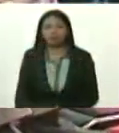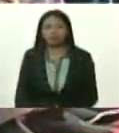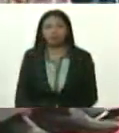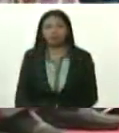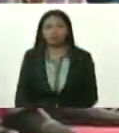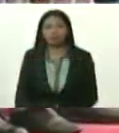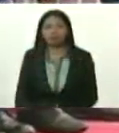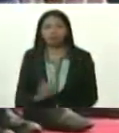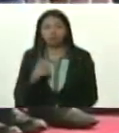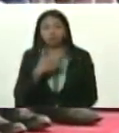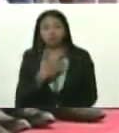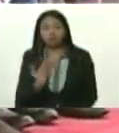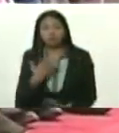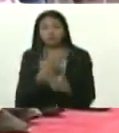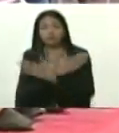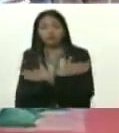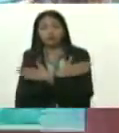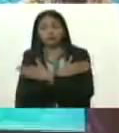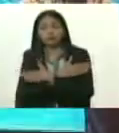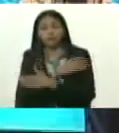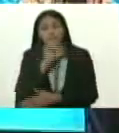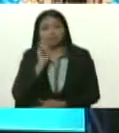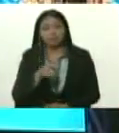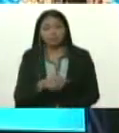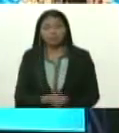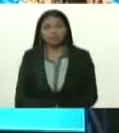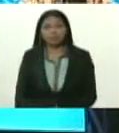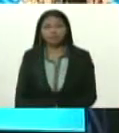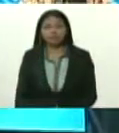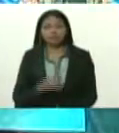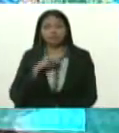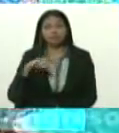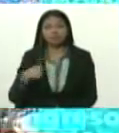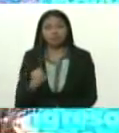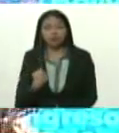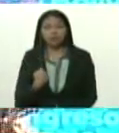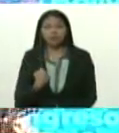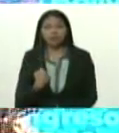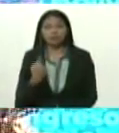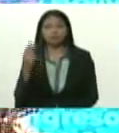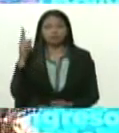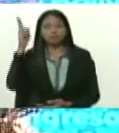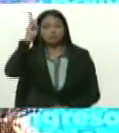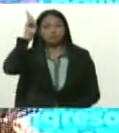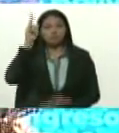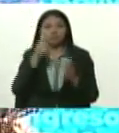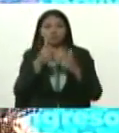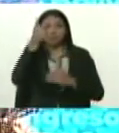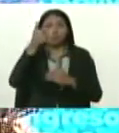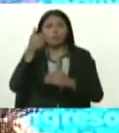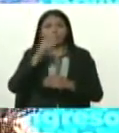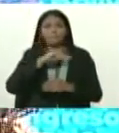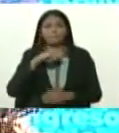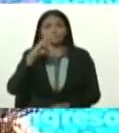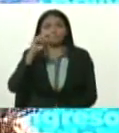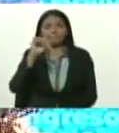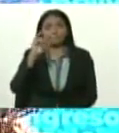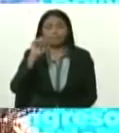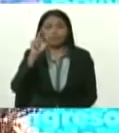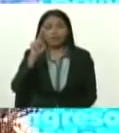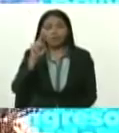Quiero felicitar también a nuestra chamana mayor. Yo declaro chamana mayor de Miubén